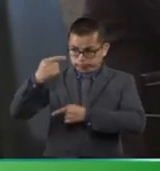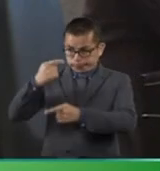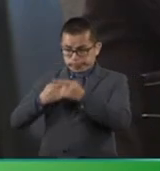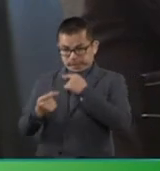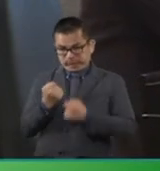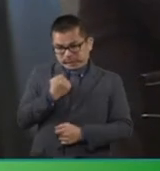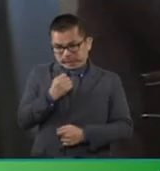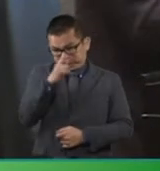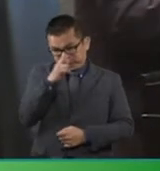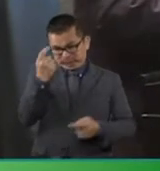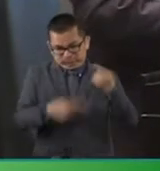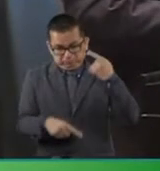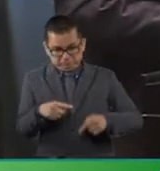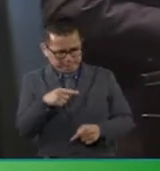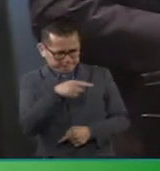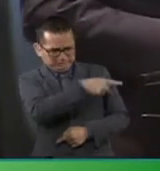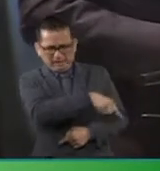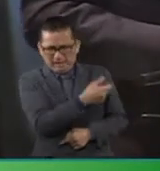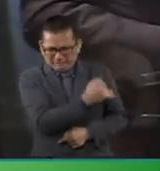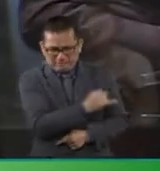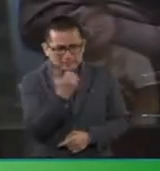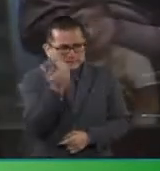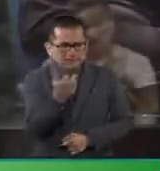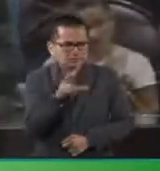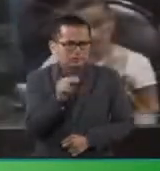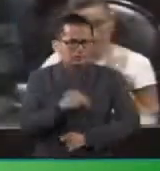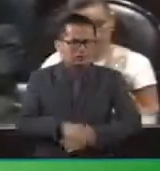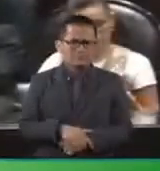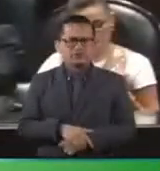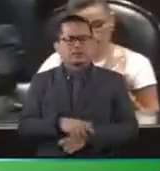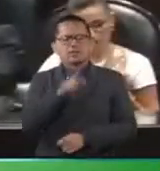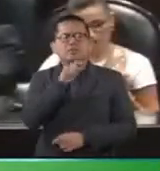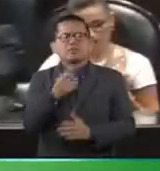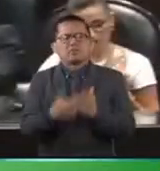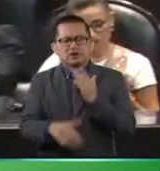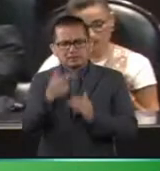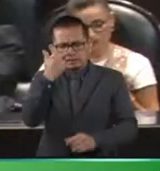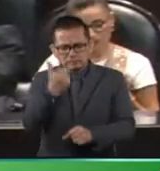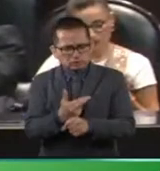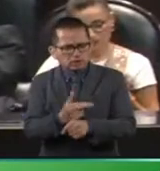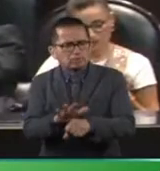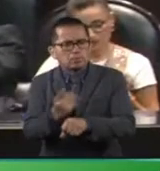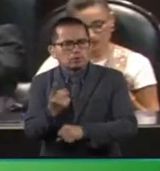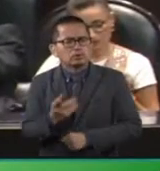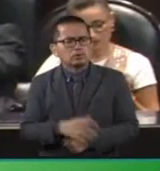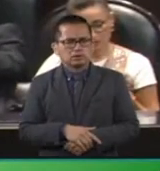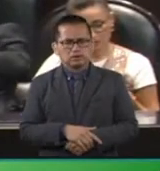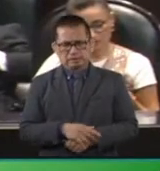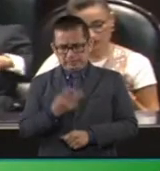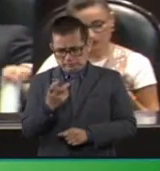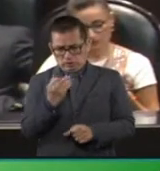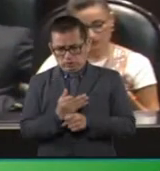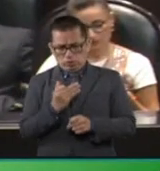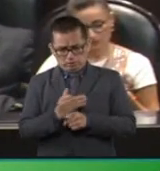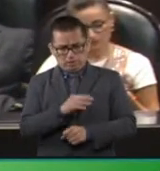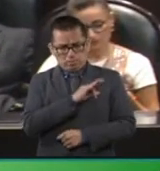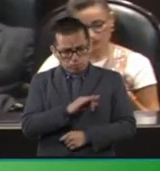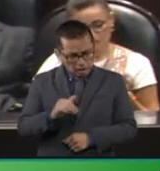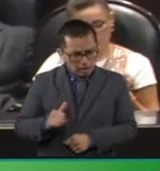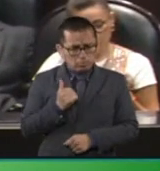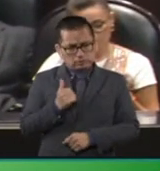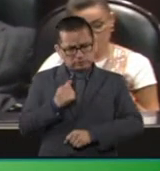legislativa Y en segundo lugar una irresponsabilidad de contenido porque pues no se está aprovechando esta oportunidad